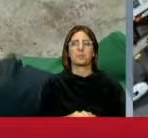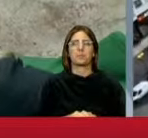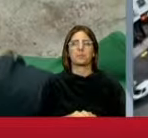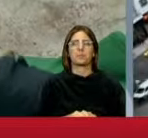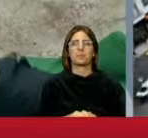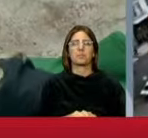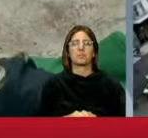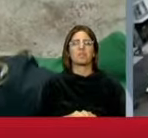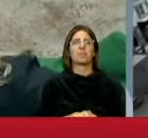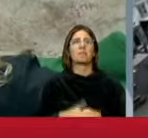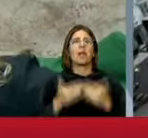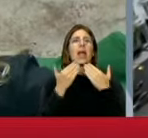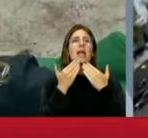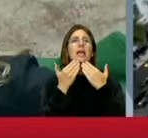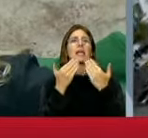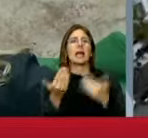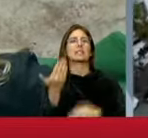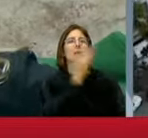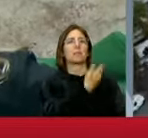van a intentar, ya